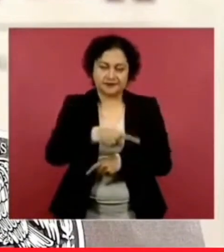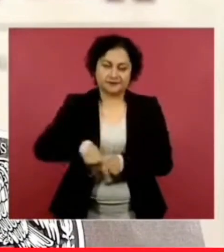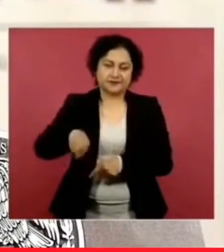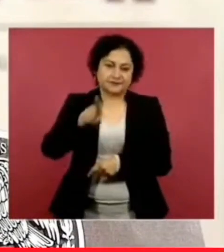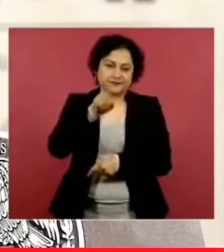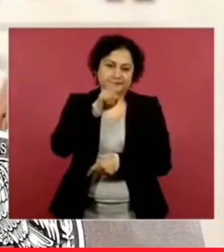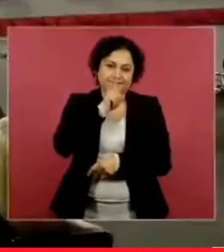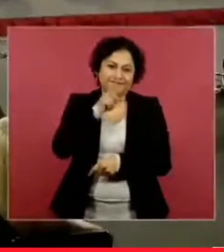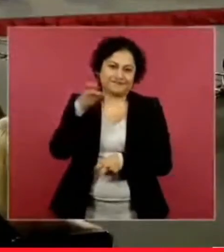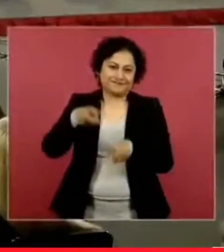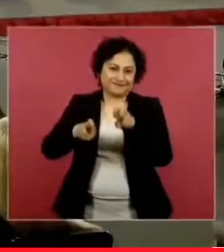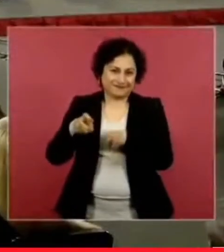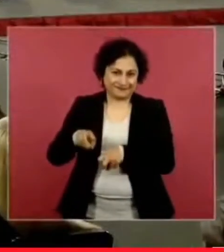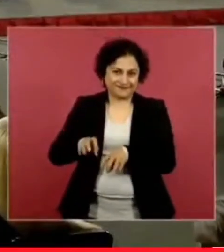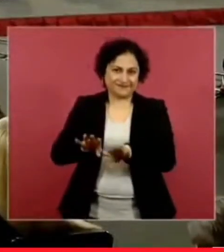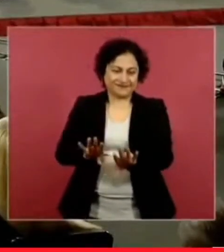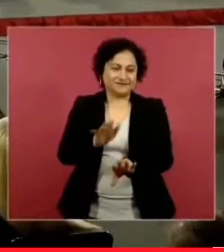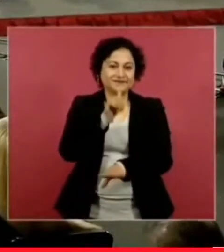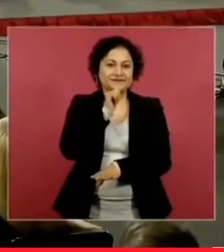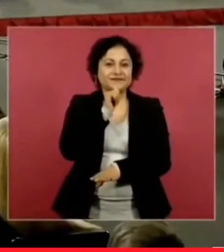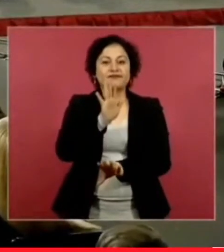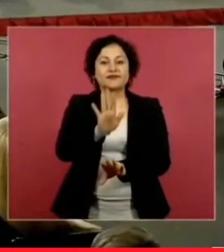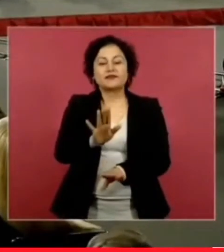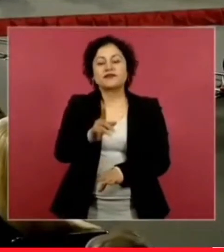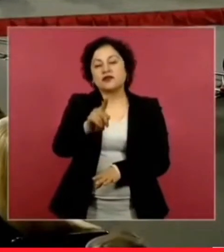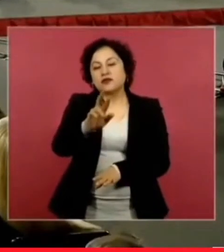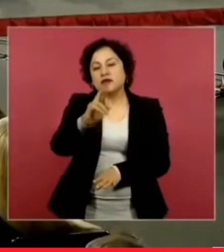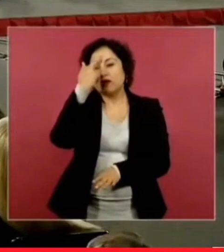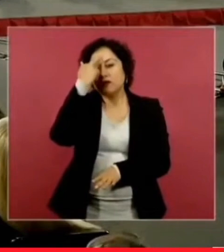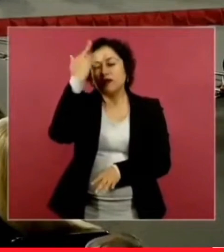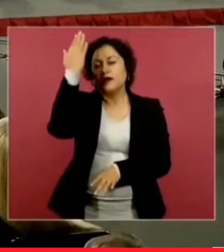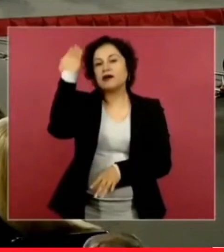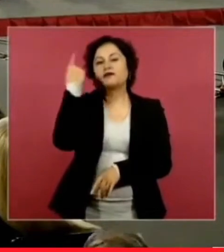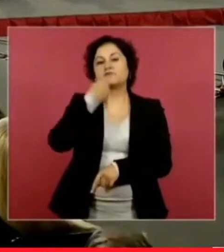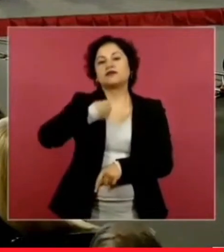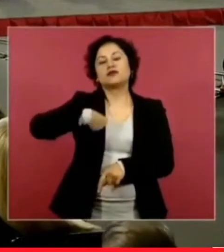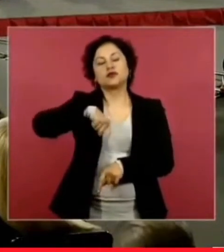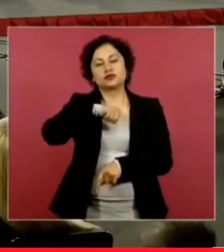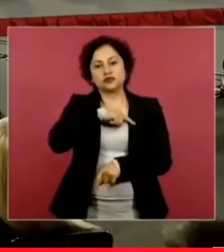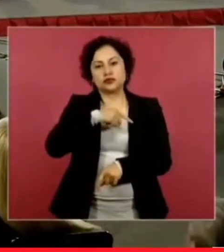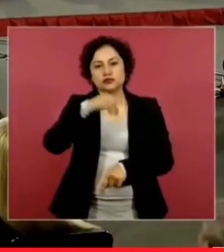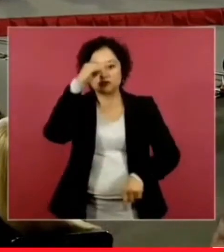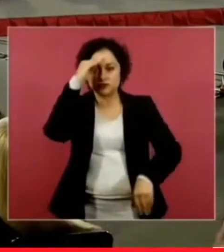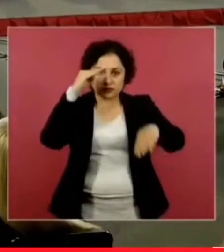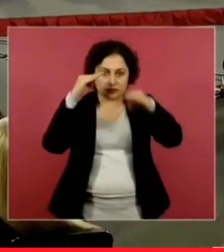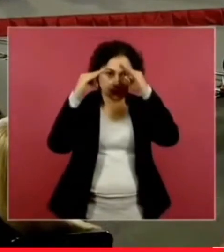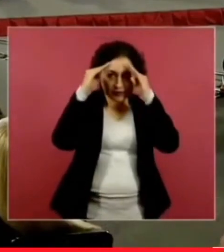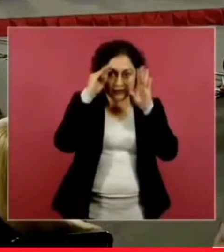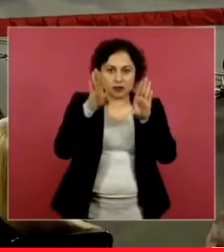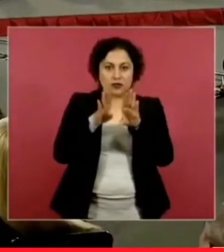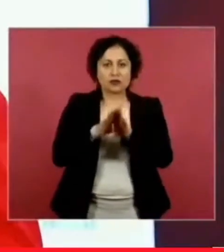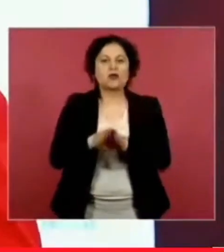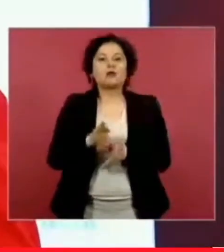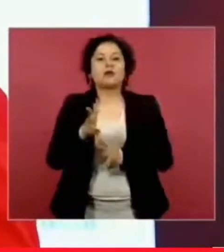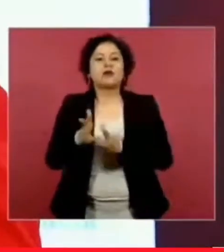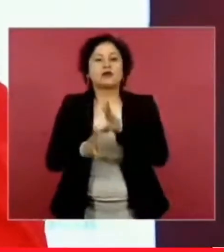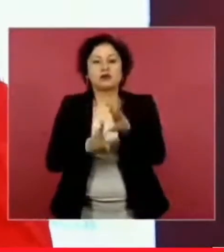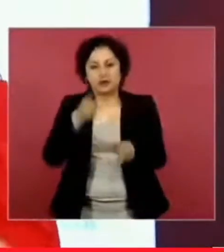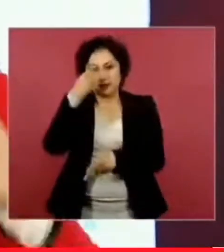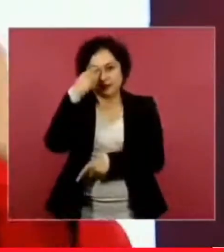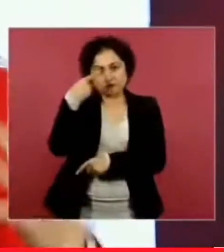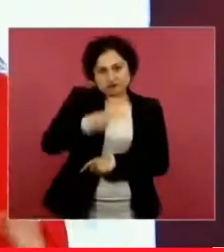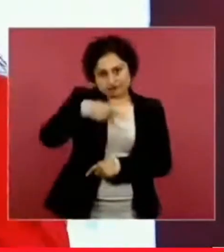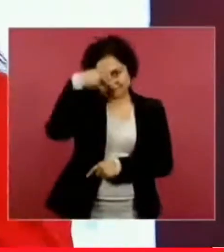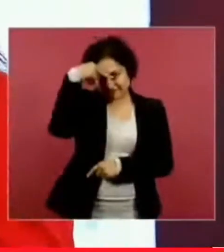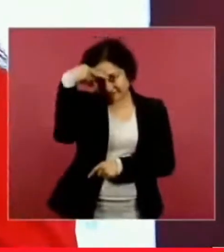nosotros hemos hablado mucho de un tren para méxico hecho en méxico y un tren con un alto porcentaje de contenido nacional y